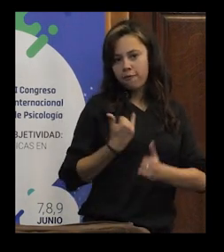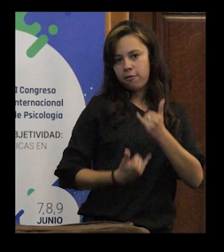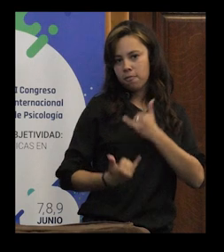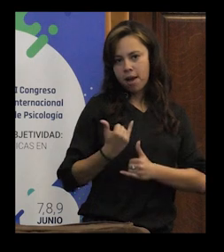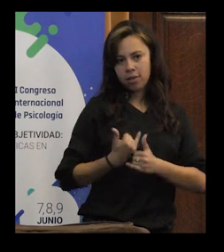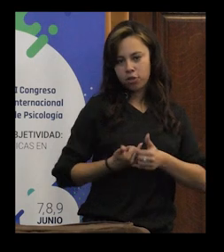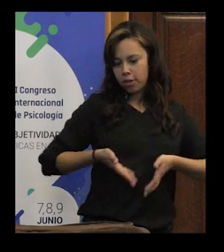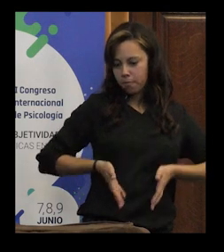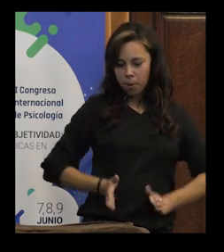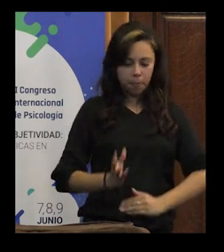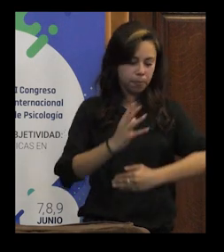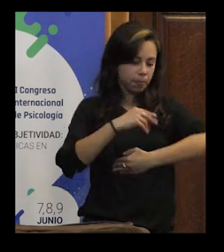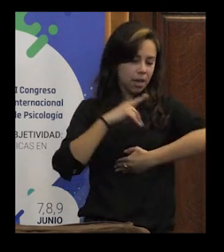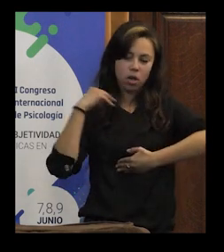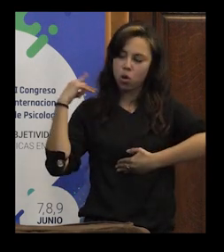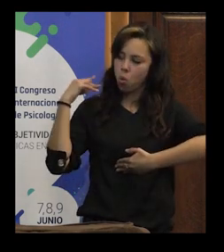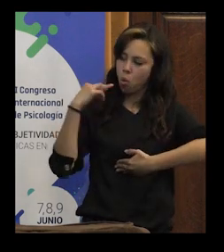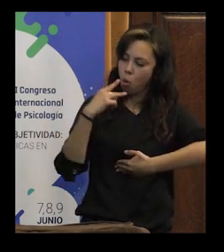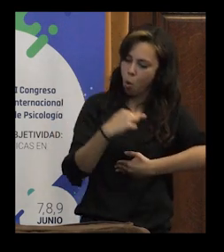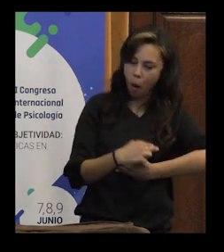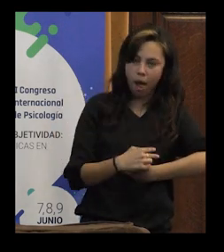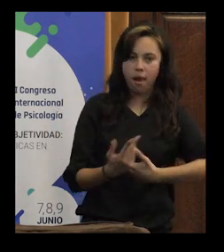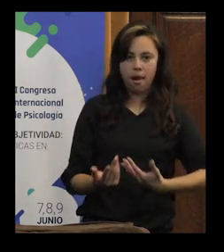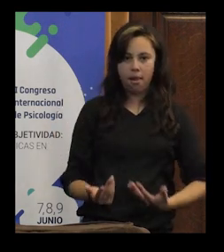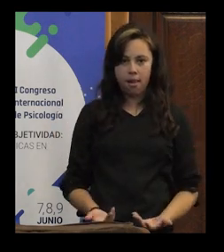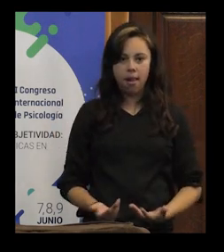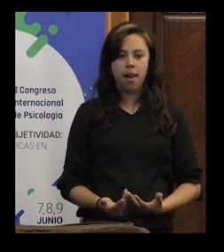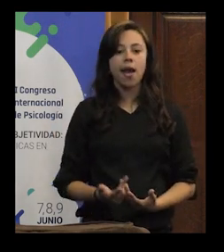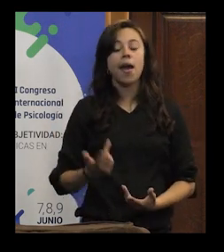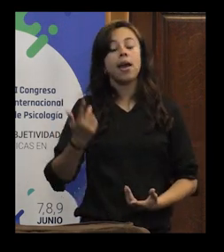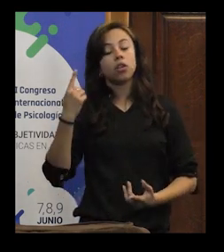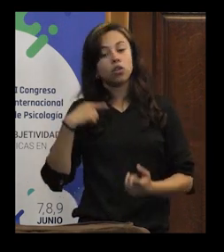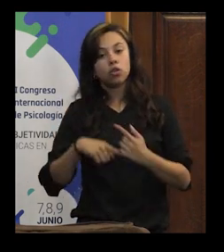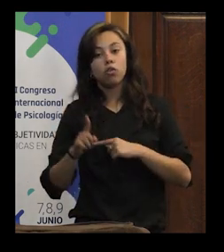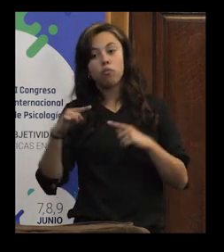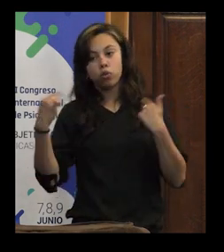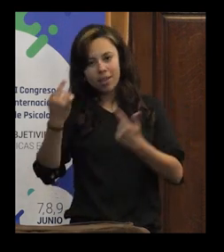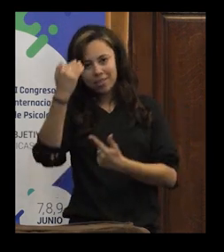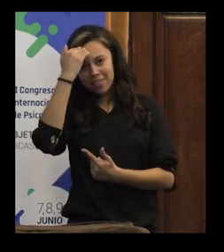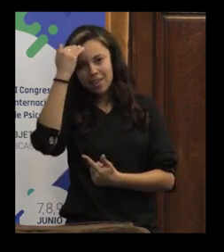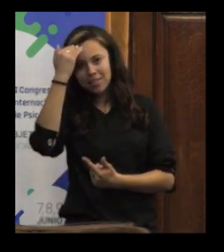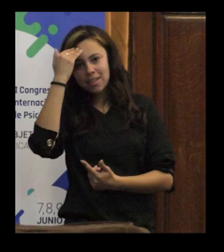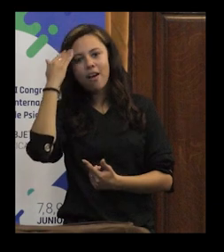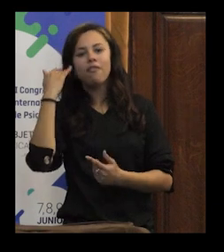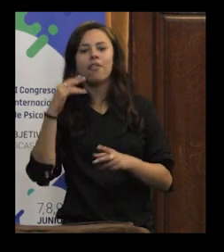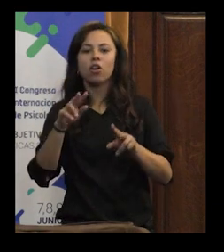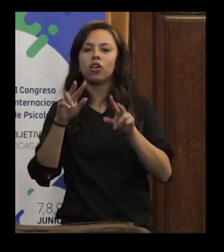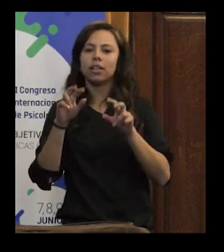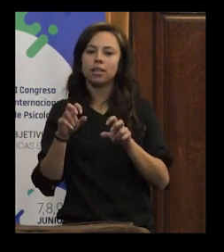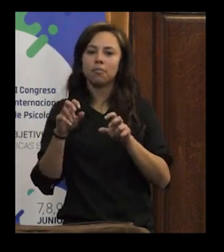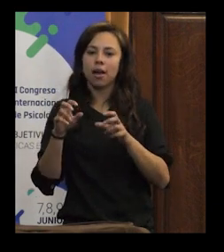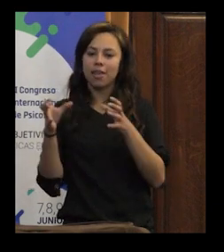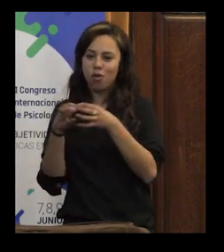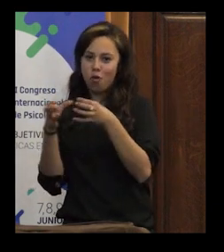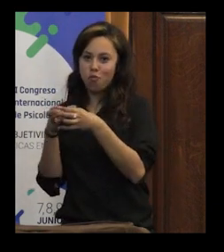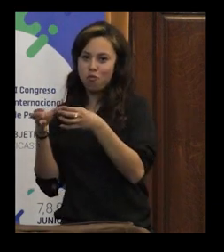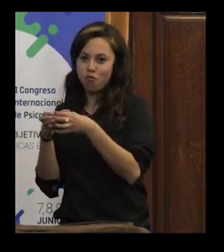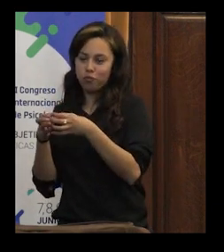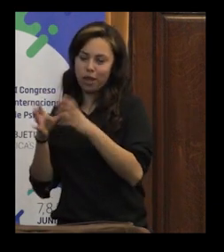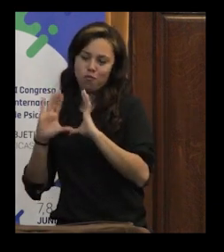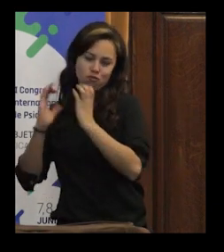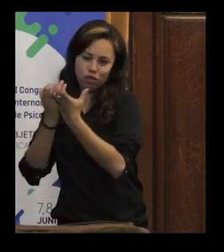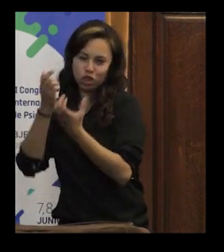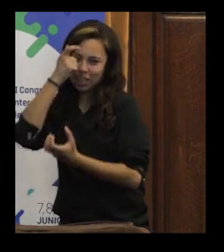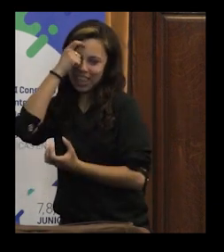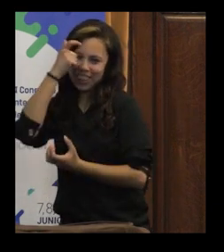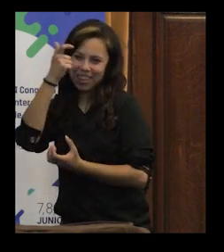que la propia comunidad científica se preocupa con una técnica específica, como está